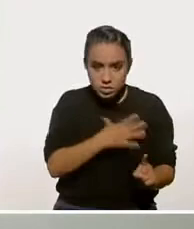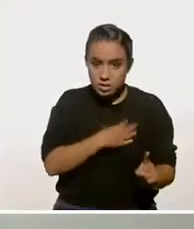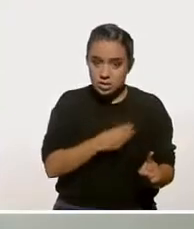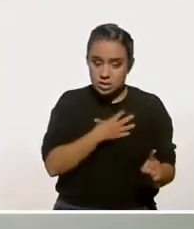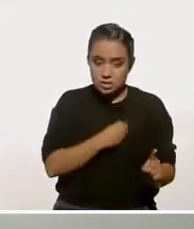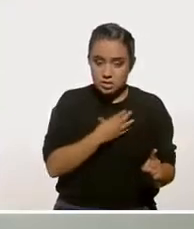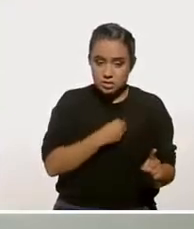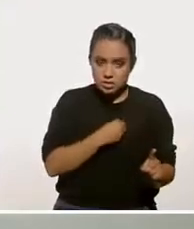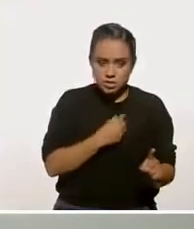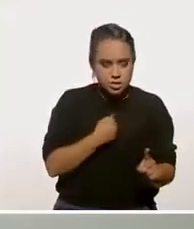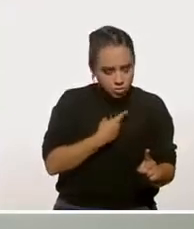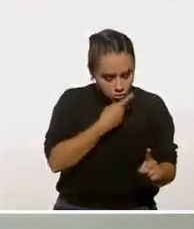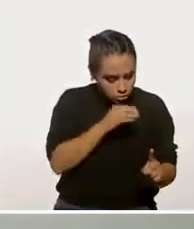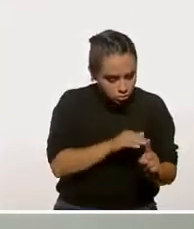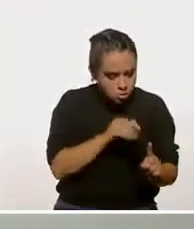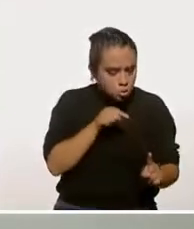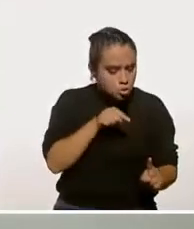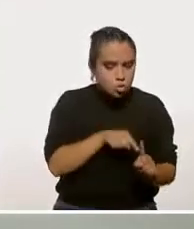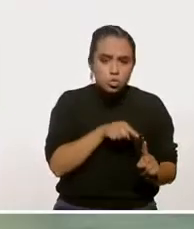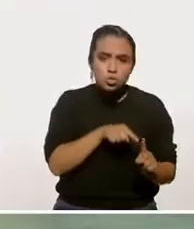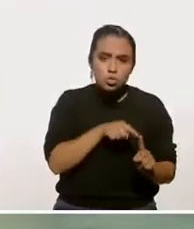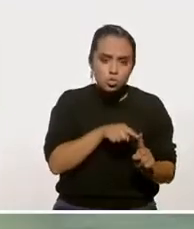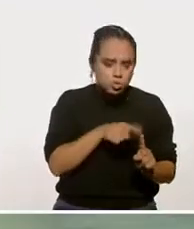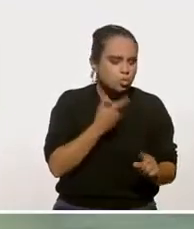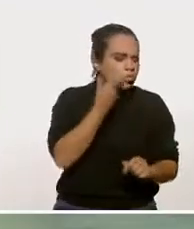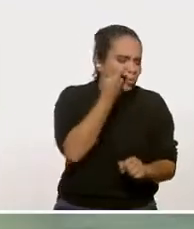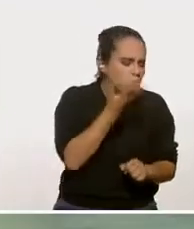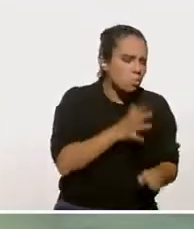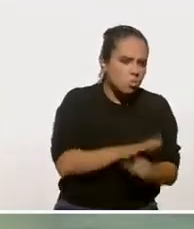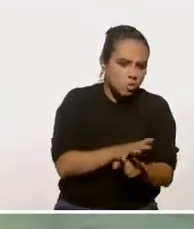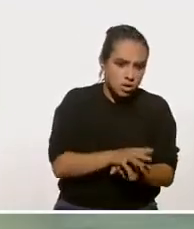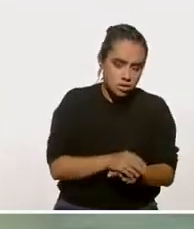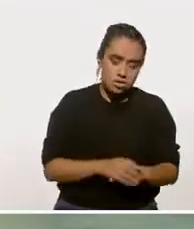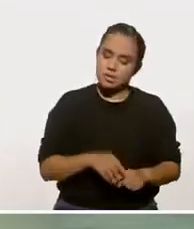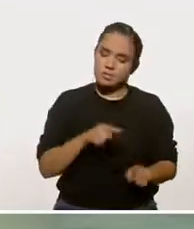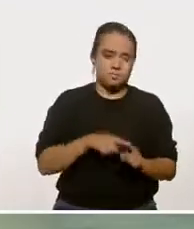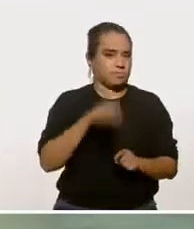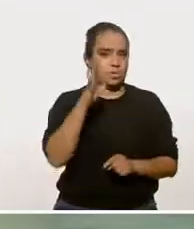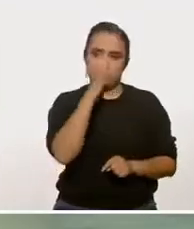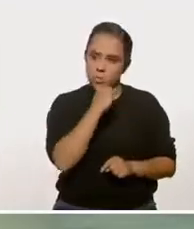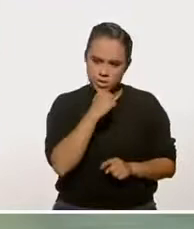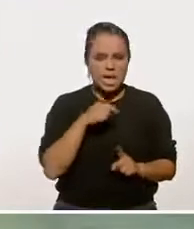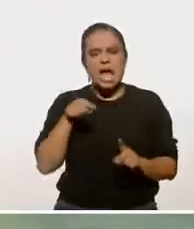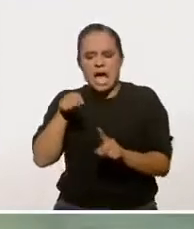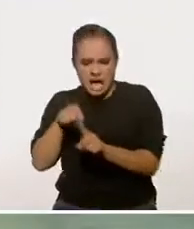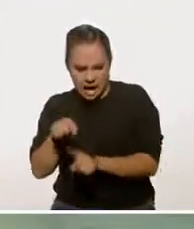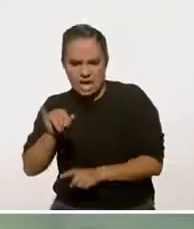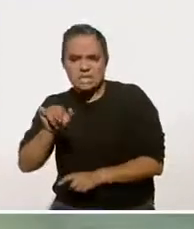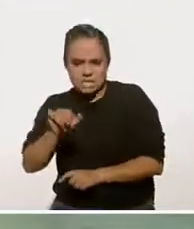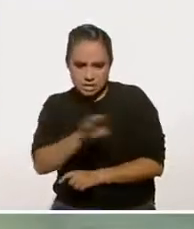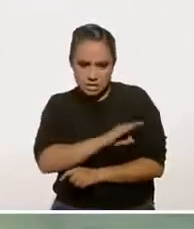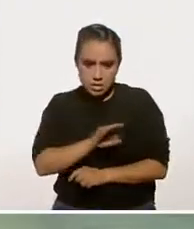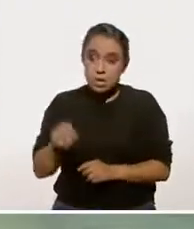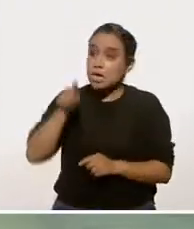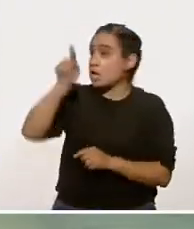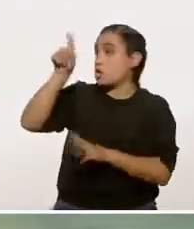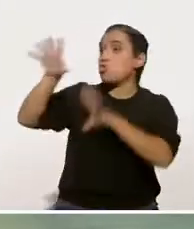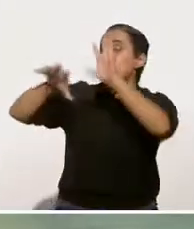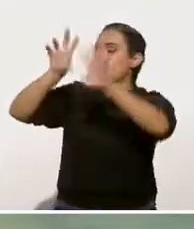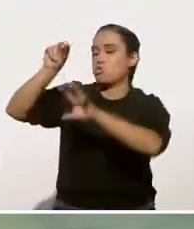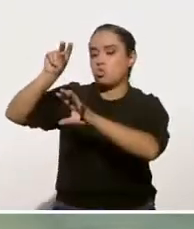nuestra hija y decirle qué es lo que quieres, esto no puede pasar, esto sí. No te subas a ese lugar porque